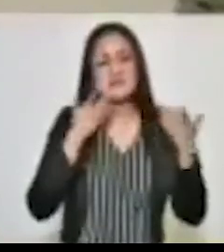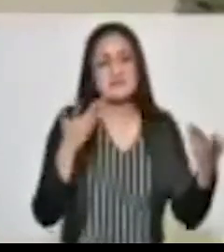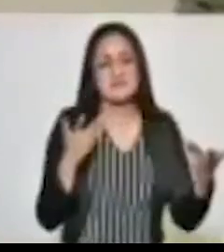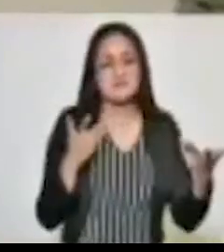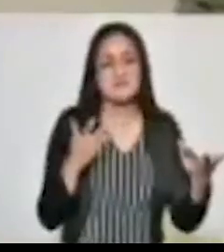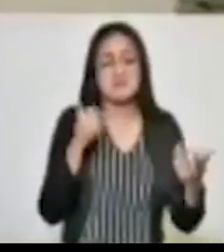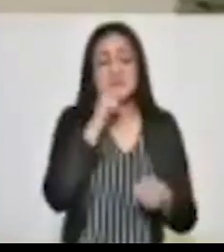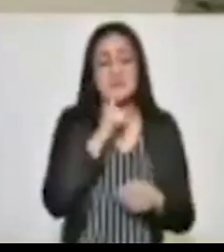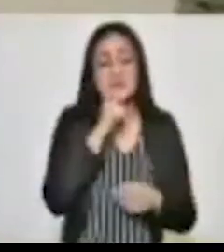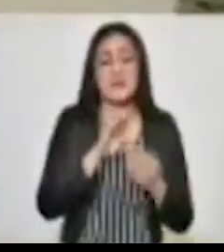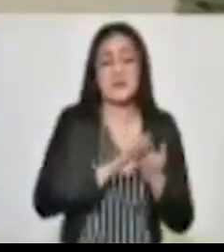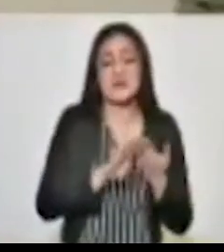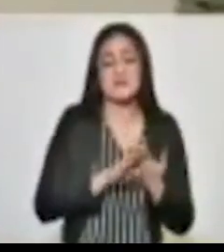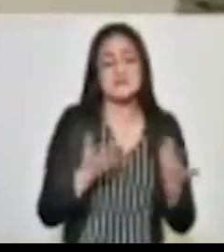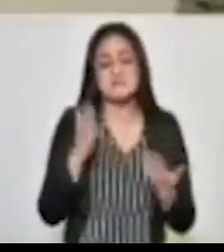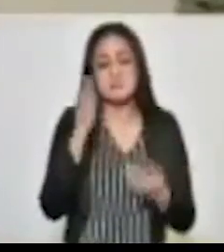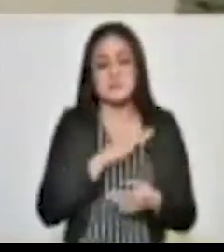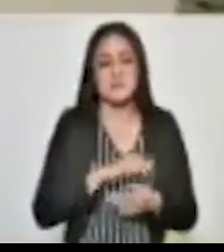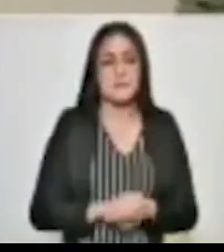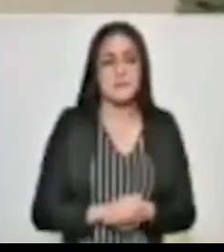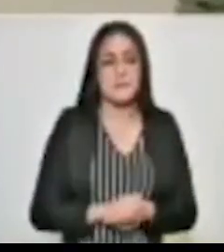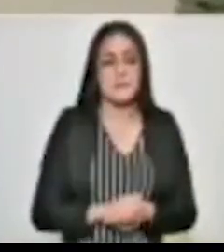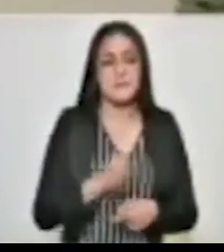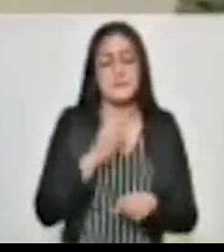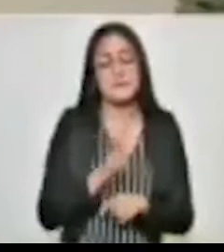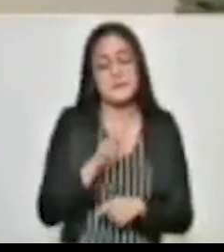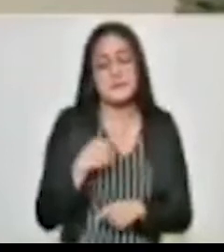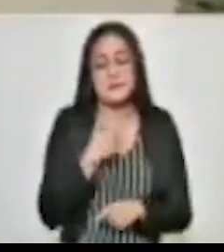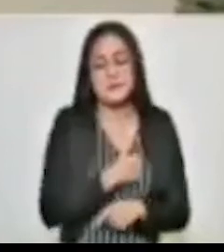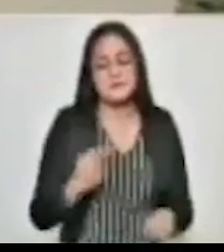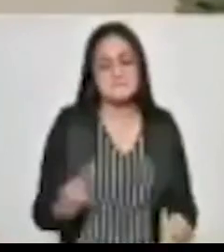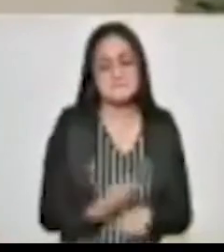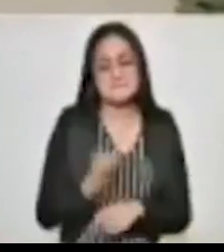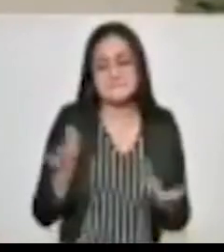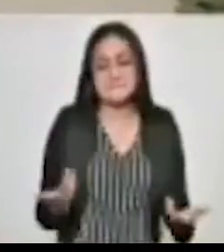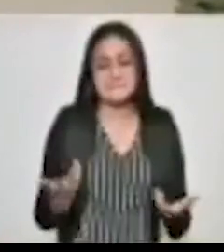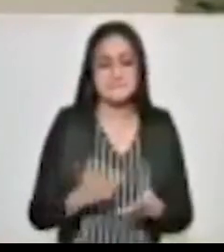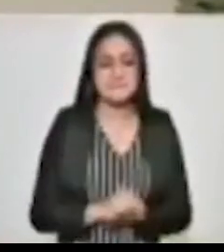hace una declaración en mi contra. Yo lamento mucho que eso ocurra.